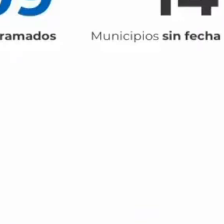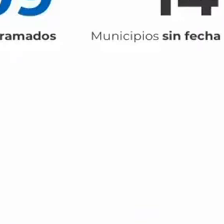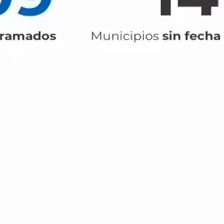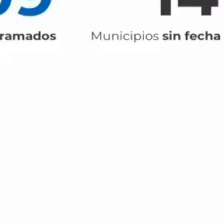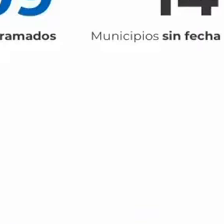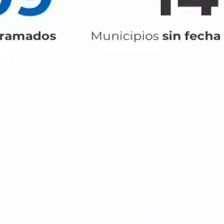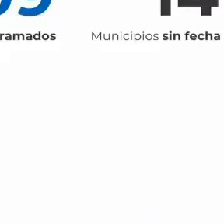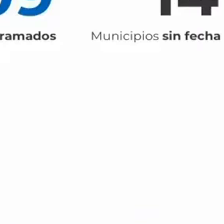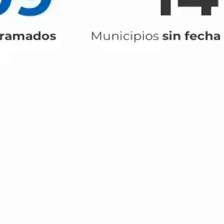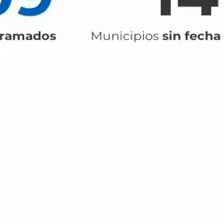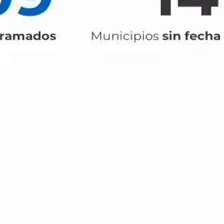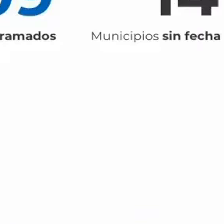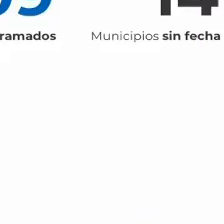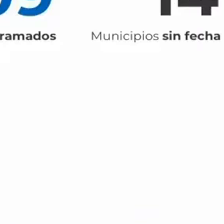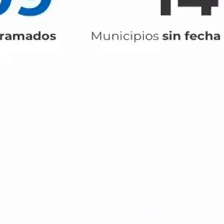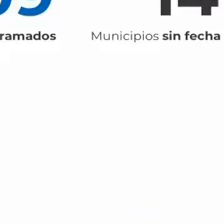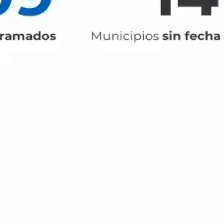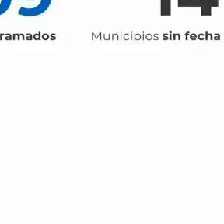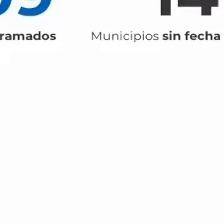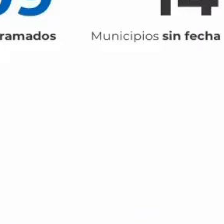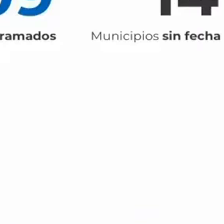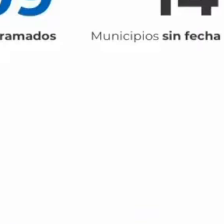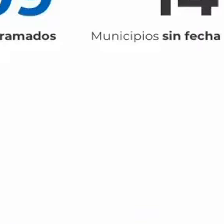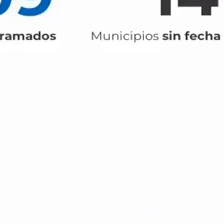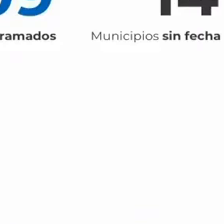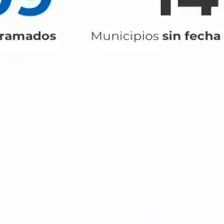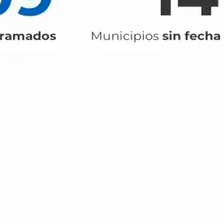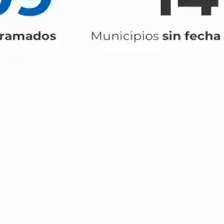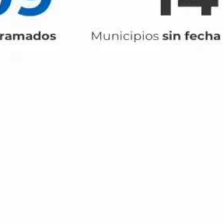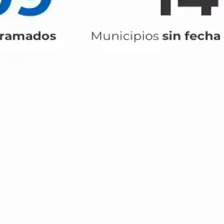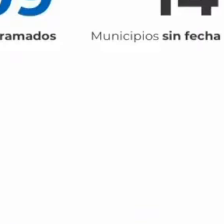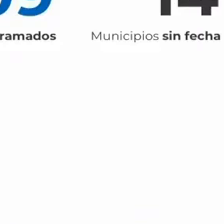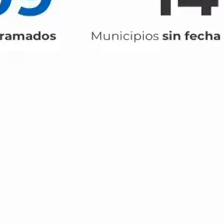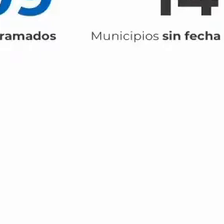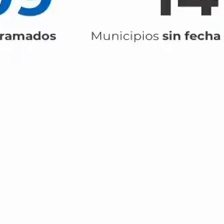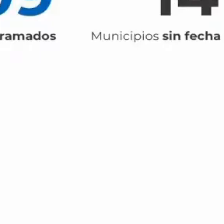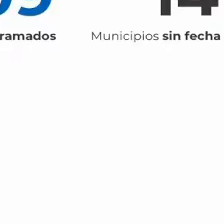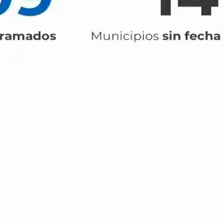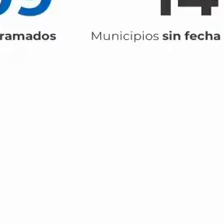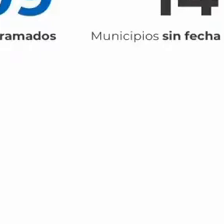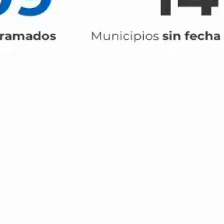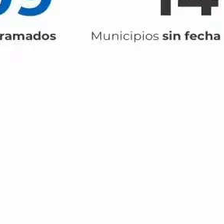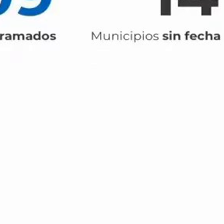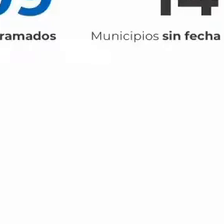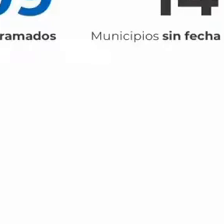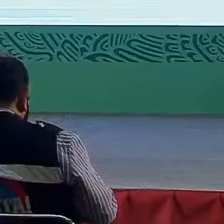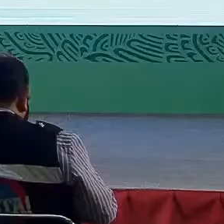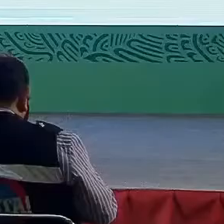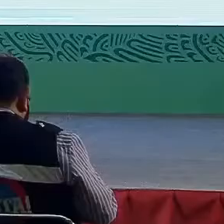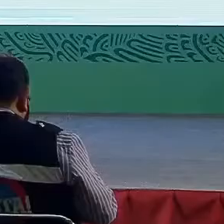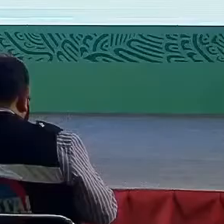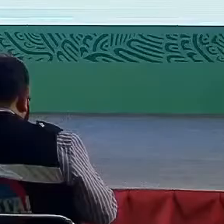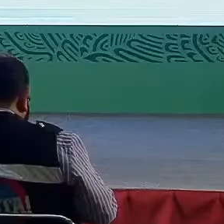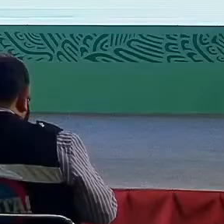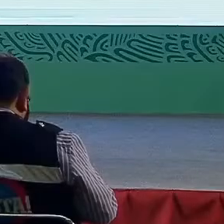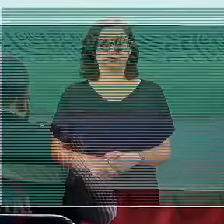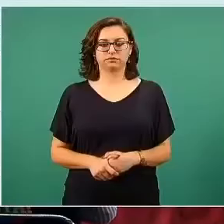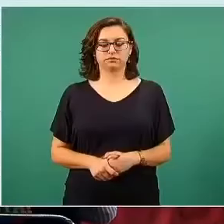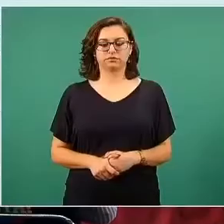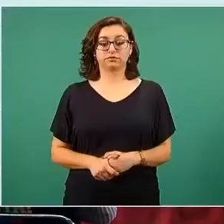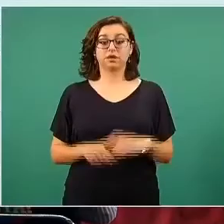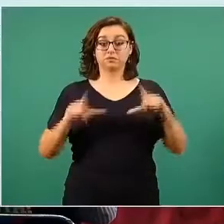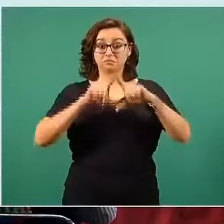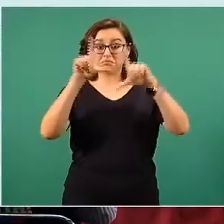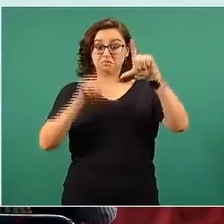municipios, de los cuales 2.175 ya se concluyó la vacunación a personas adultas mayores